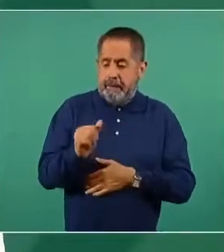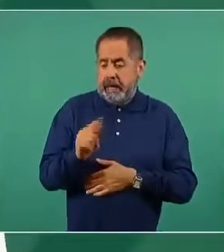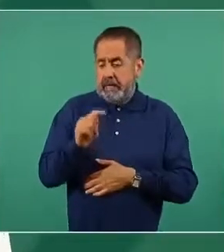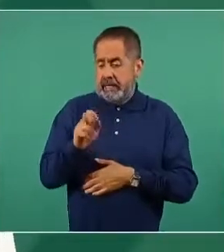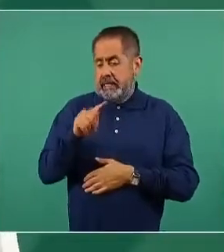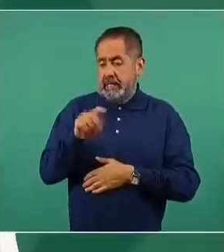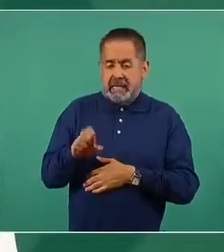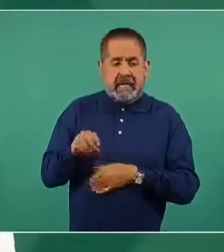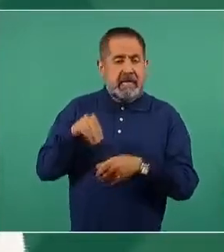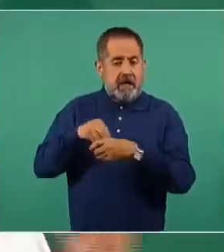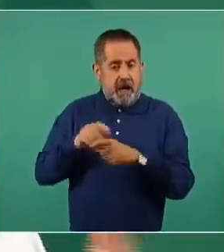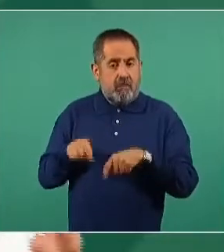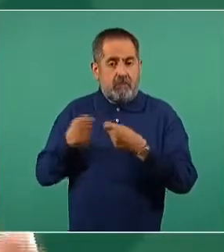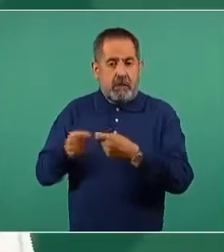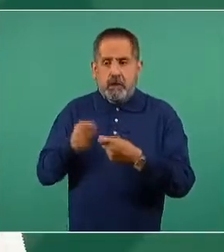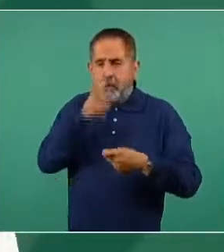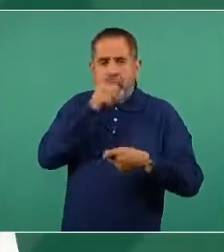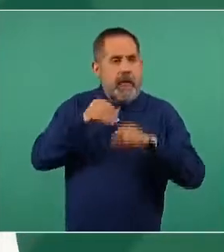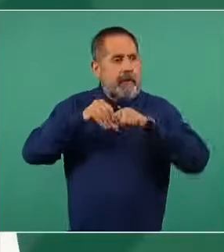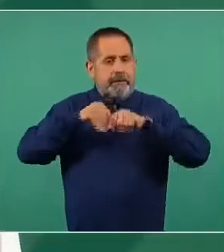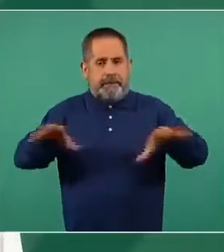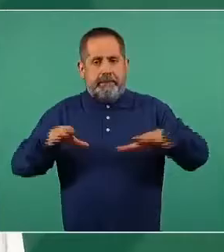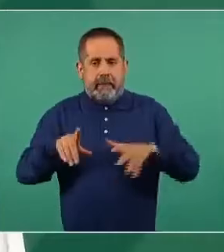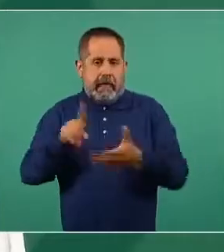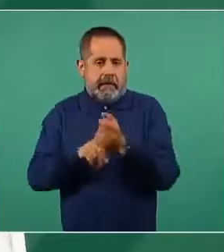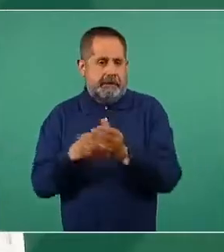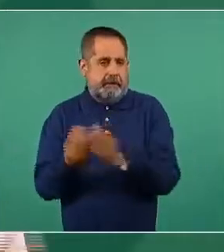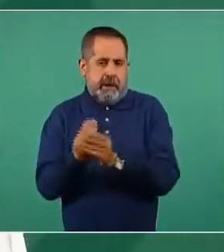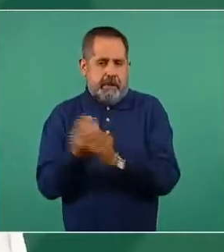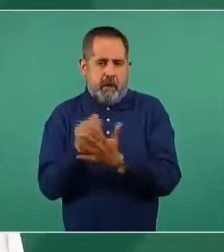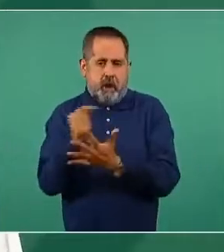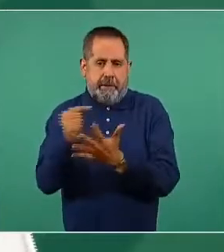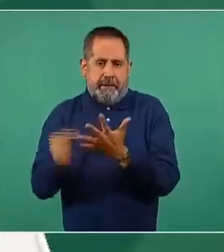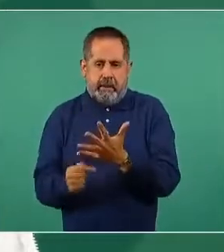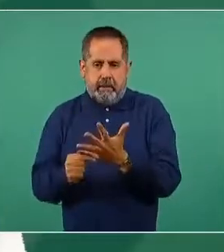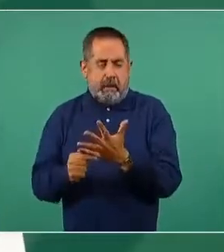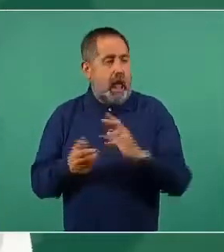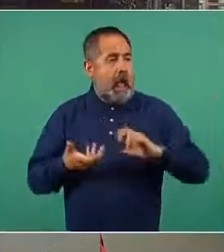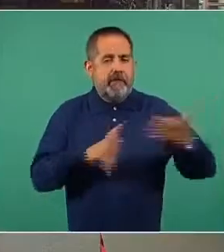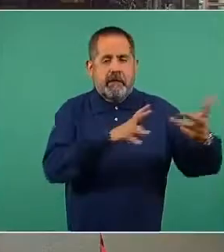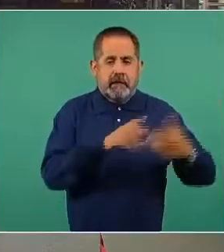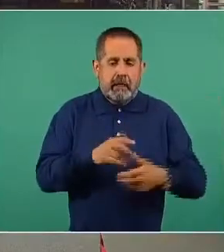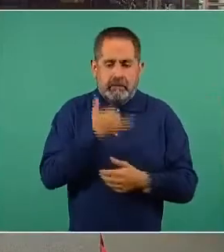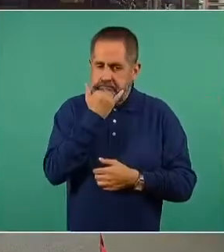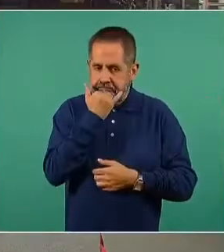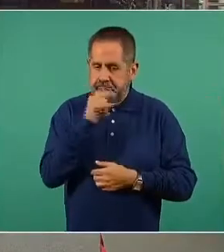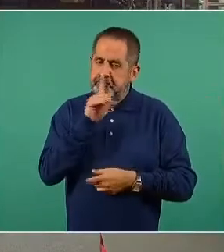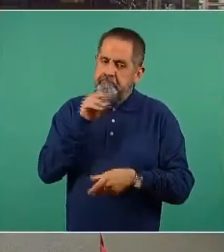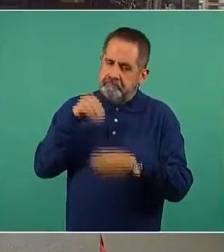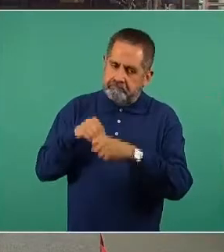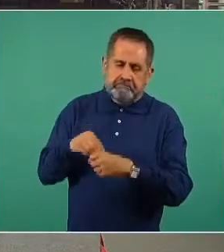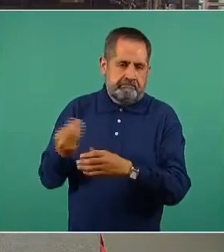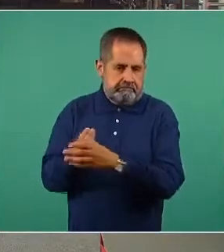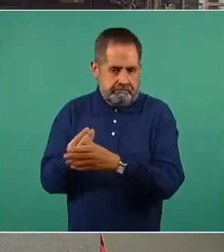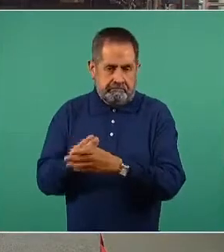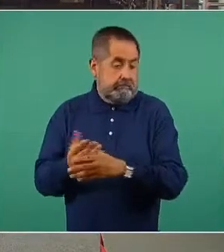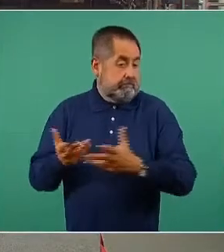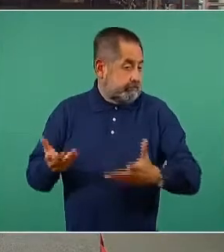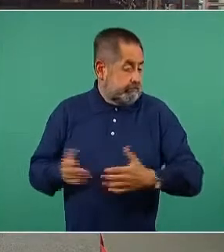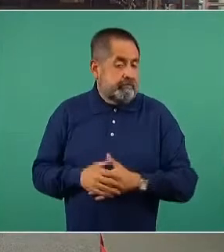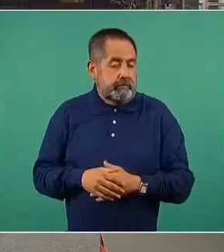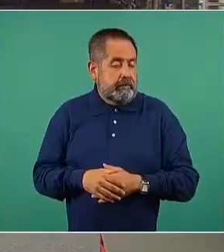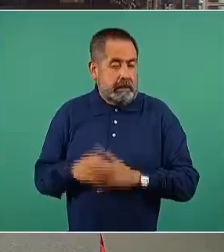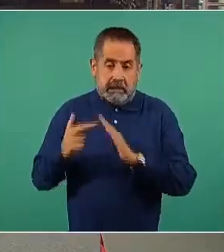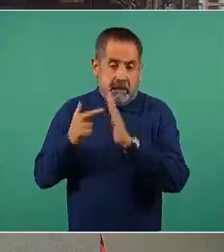la confianza de que no va a divulgar elementos específicos que pueden afectar esto. Pero concluyo diciendo,